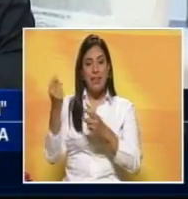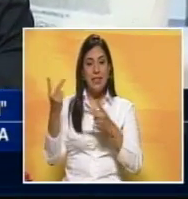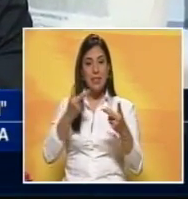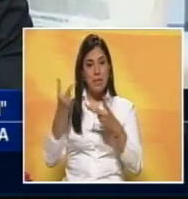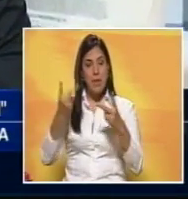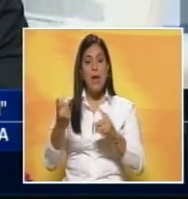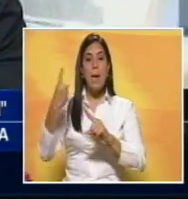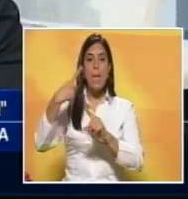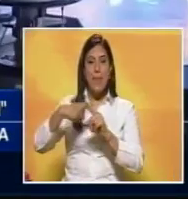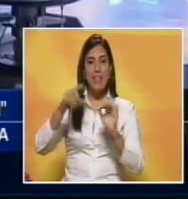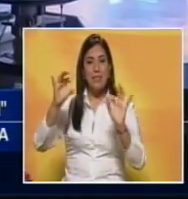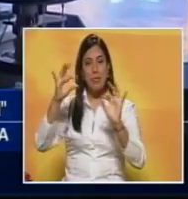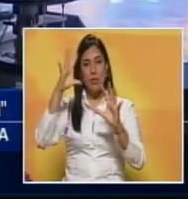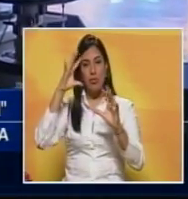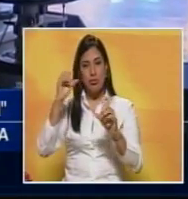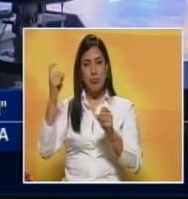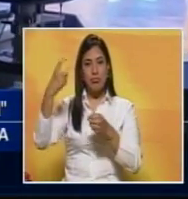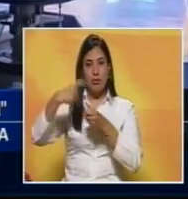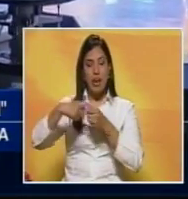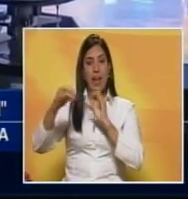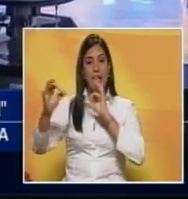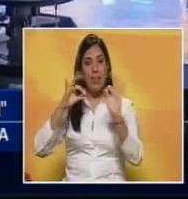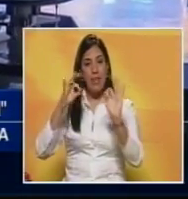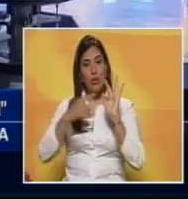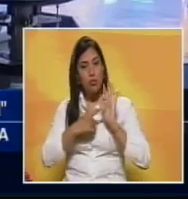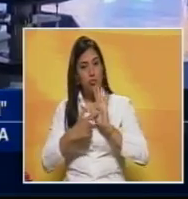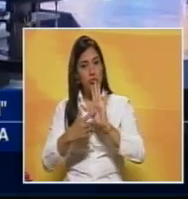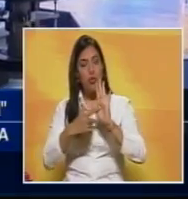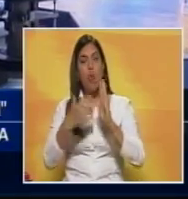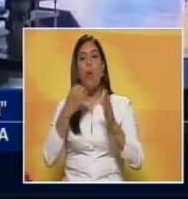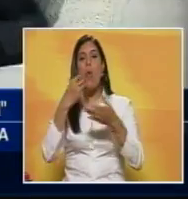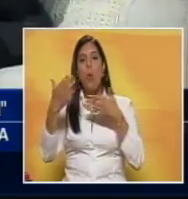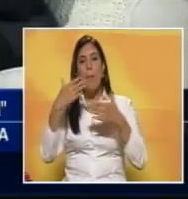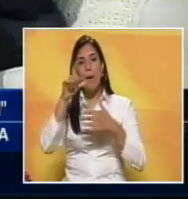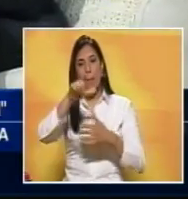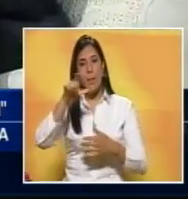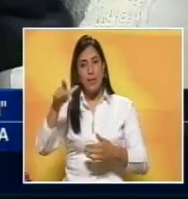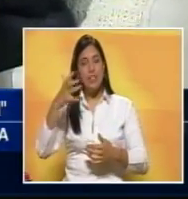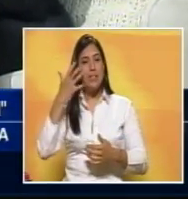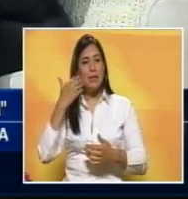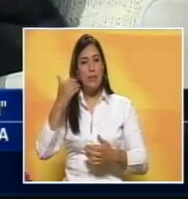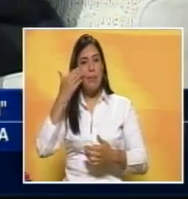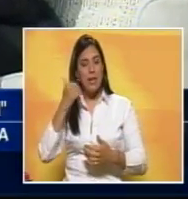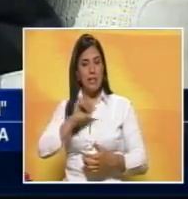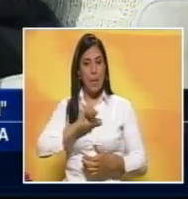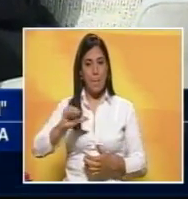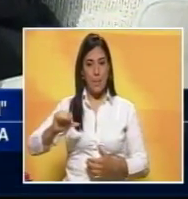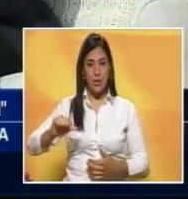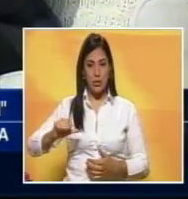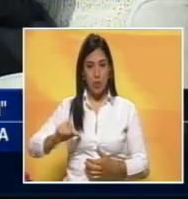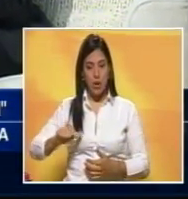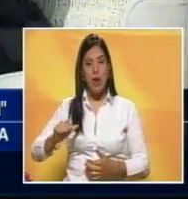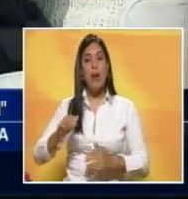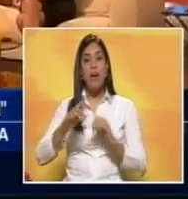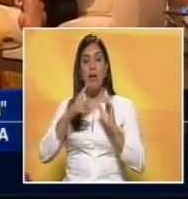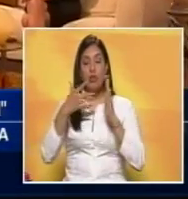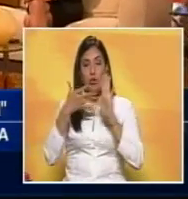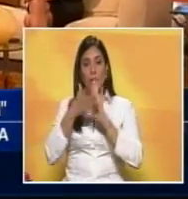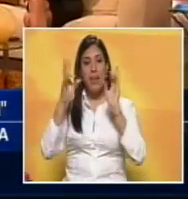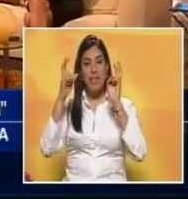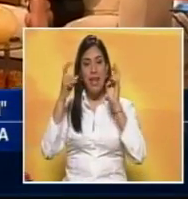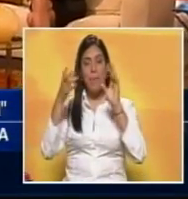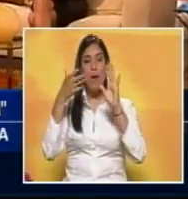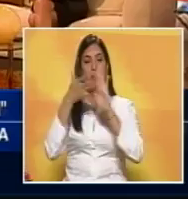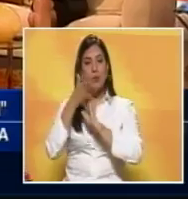invitados, además de los especialistas y artistas destacados quienes compartirán con el público sus experiencias personales frente a los temas que